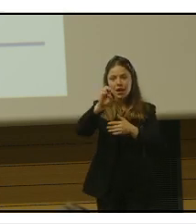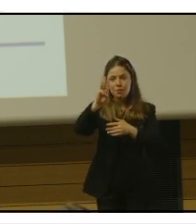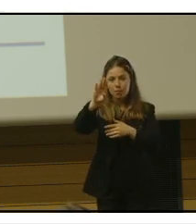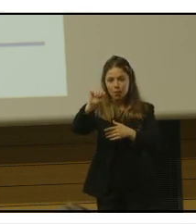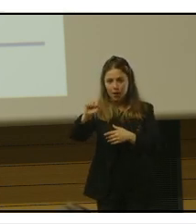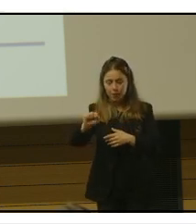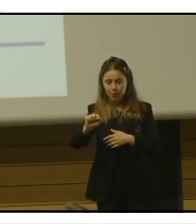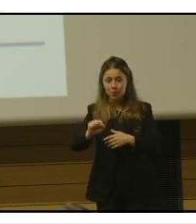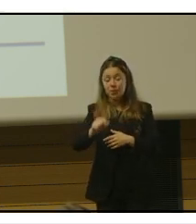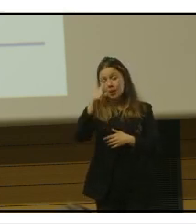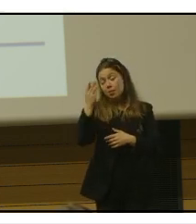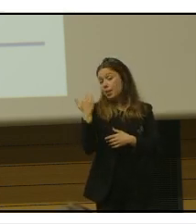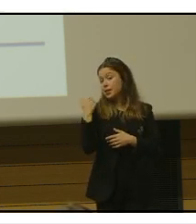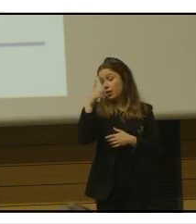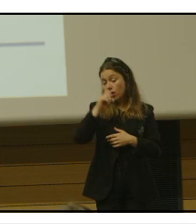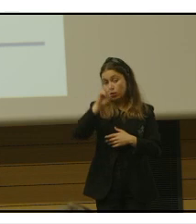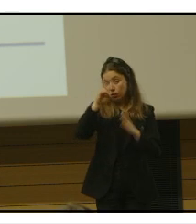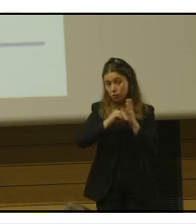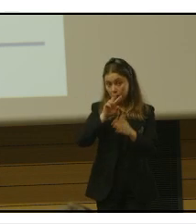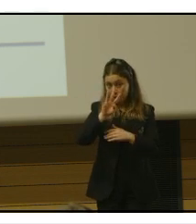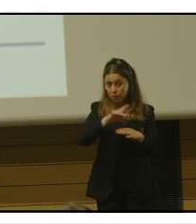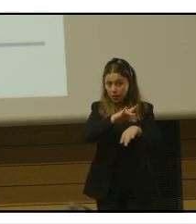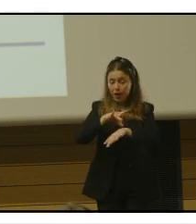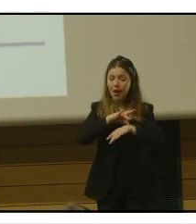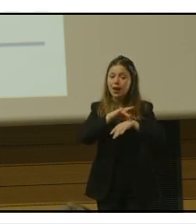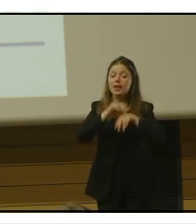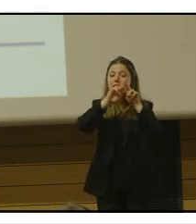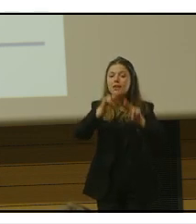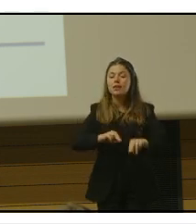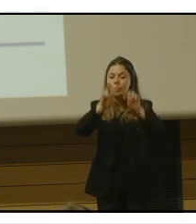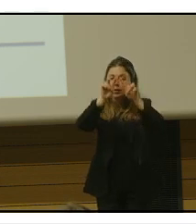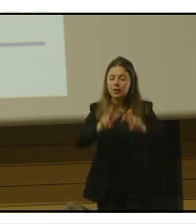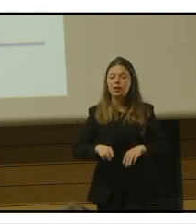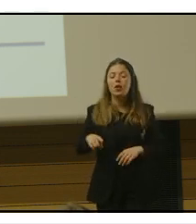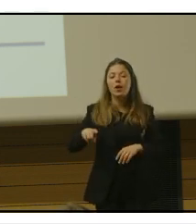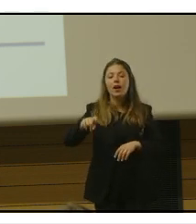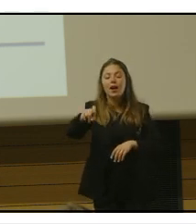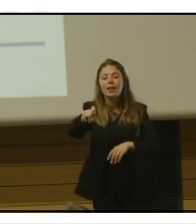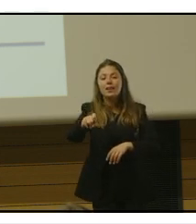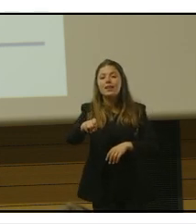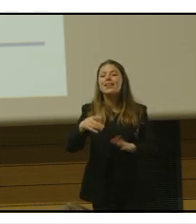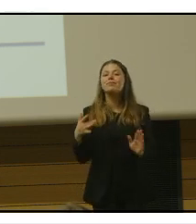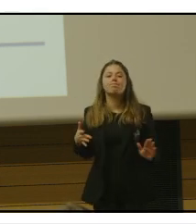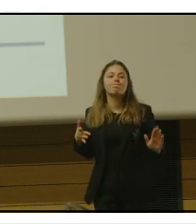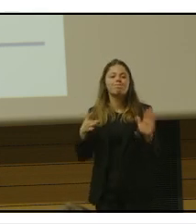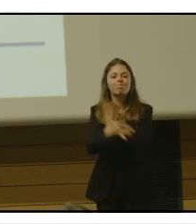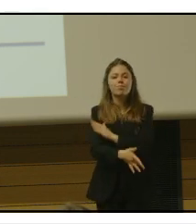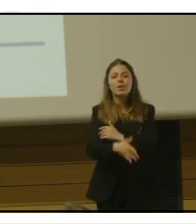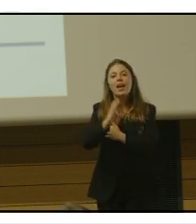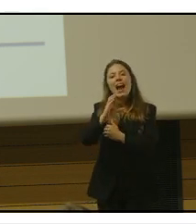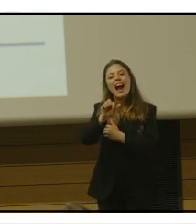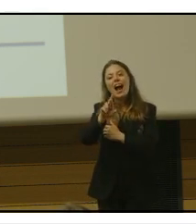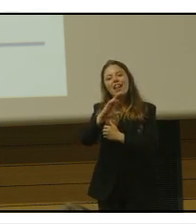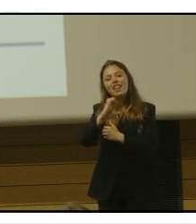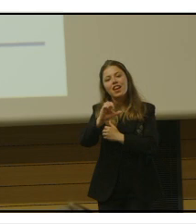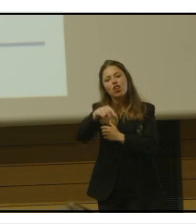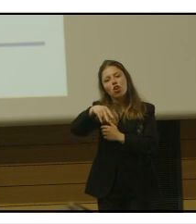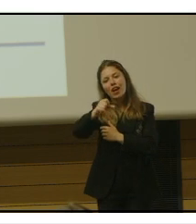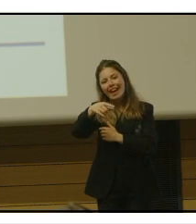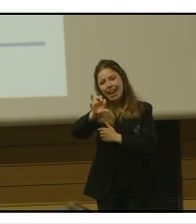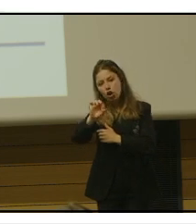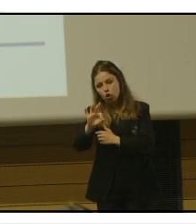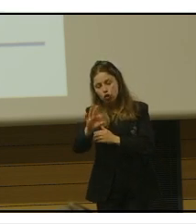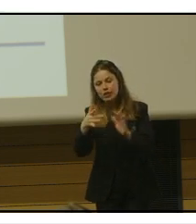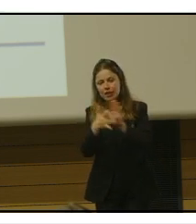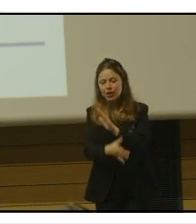que en el año 2004 la Agencia Internacional de Investigación en Cáncer, la IARC, ya lo definió como carcinógeno para humanos. Bien, bueno,